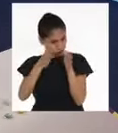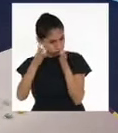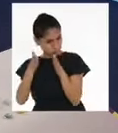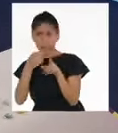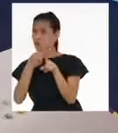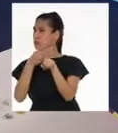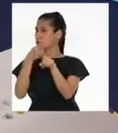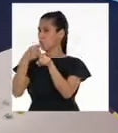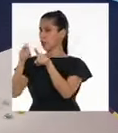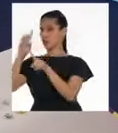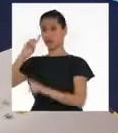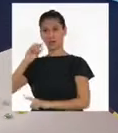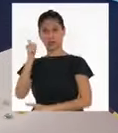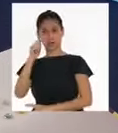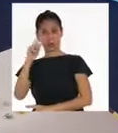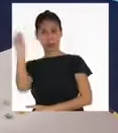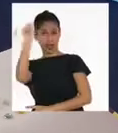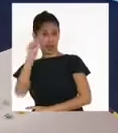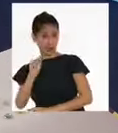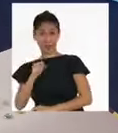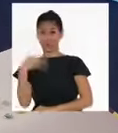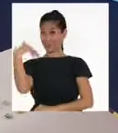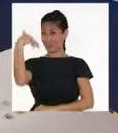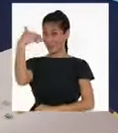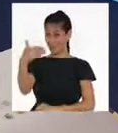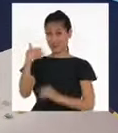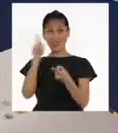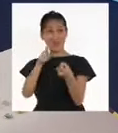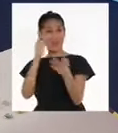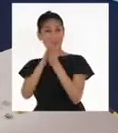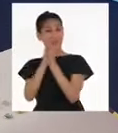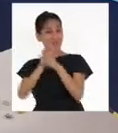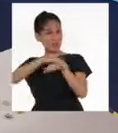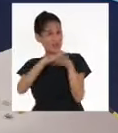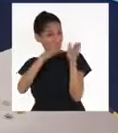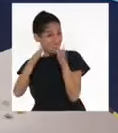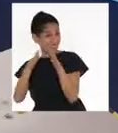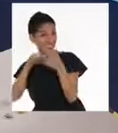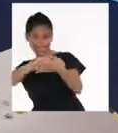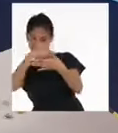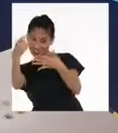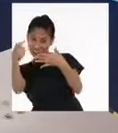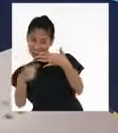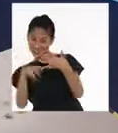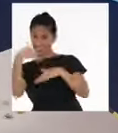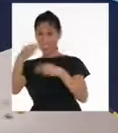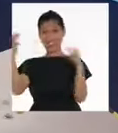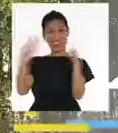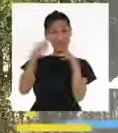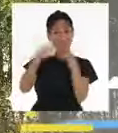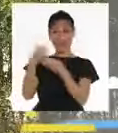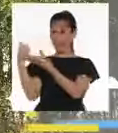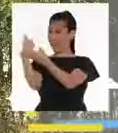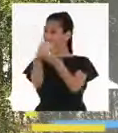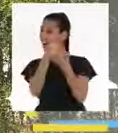procedimientos para tomar decisiones. Las matemáticas sí nos ayudan a tomar decisiones.